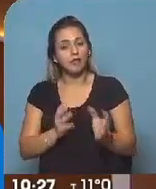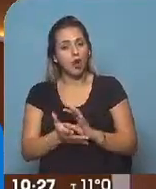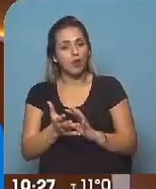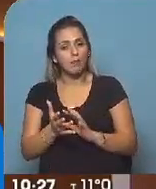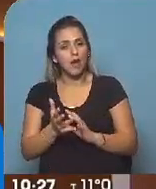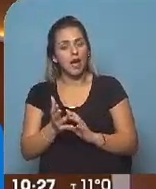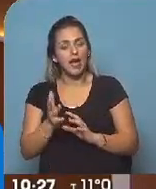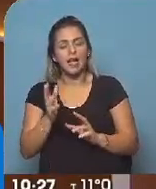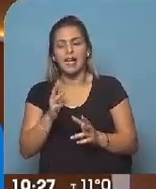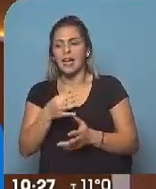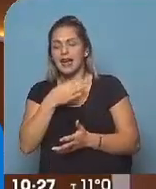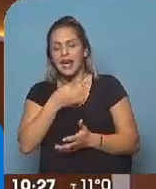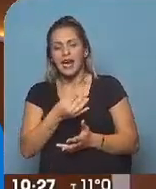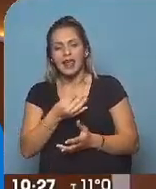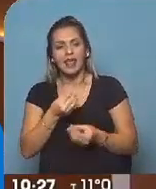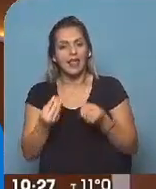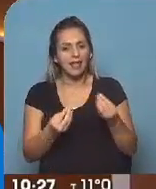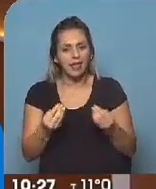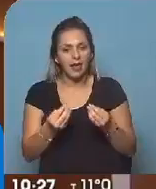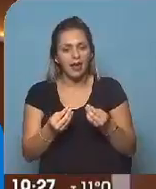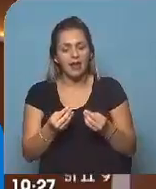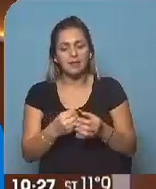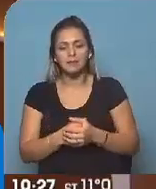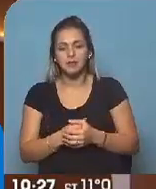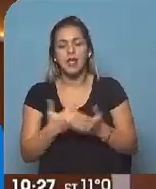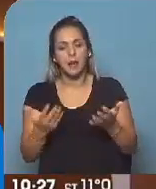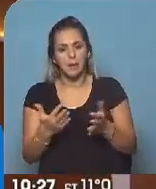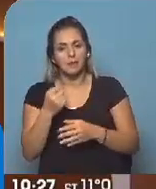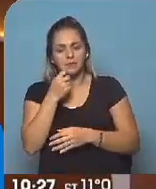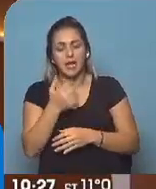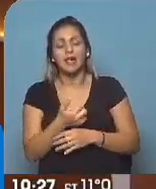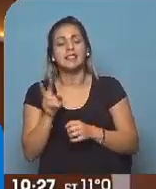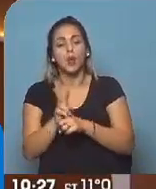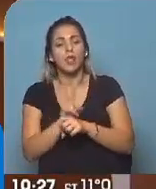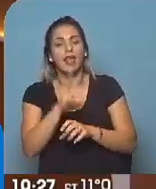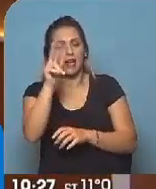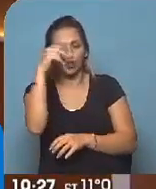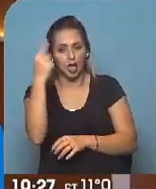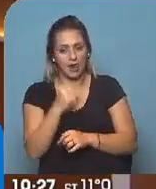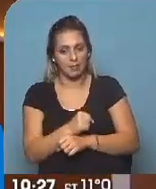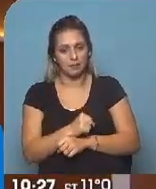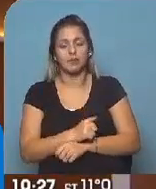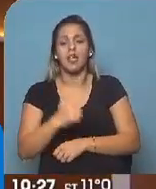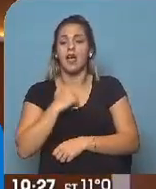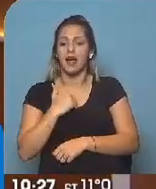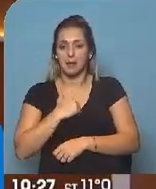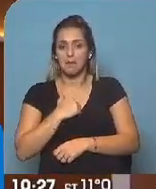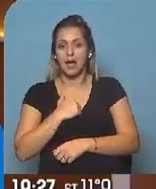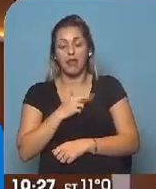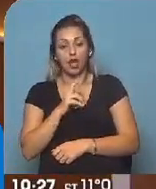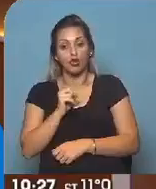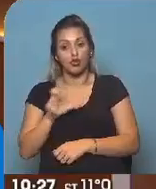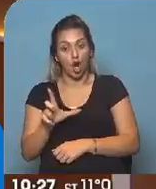busca que frente a a lo que es la seguridad nacional, las Fuerzas Armadas, en su rol